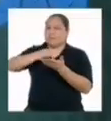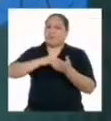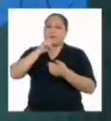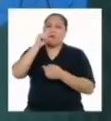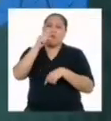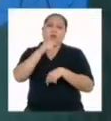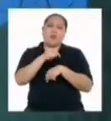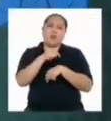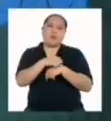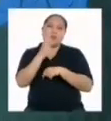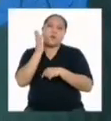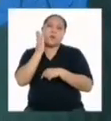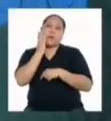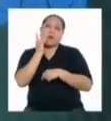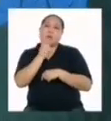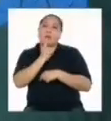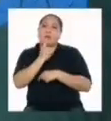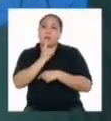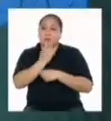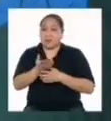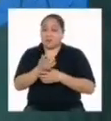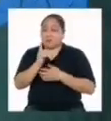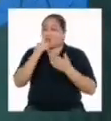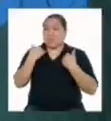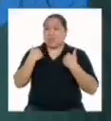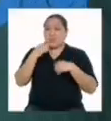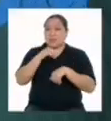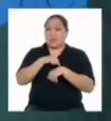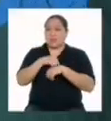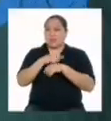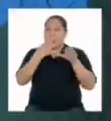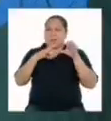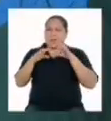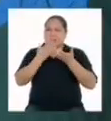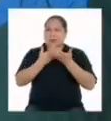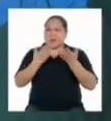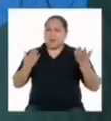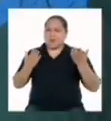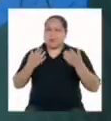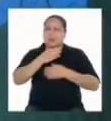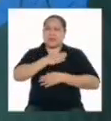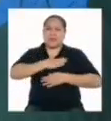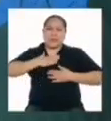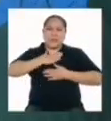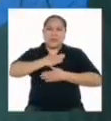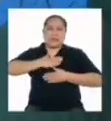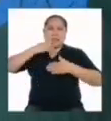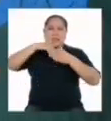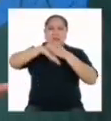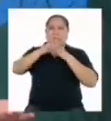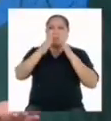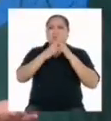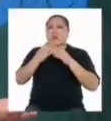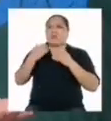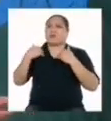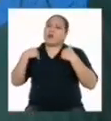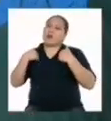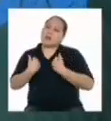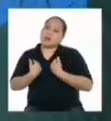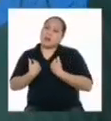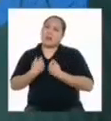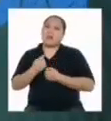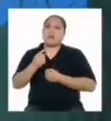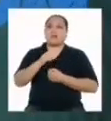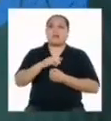tienen nuestras madres y padres para poder realizar algunas actividades recreativas en casa. Comentarios como, estoy